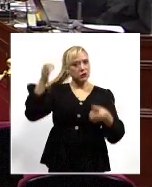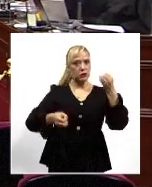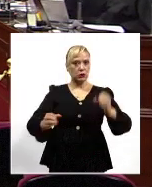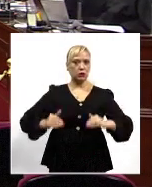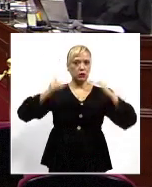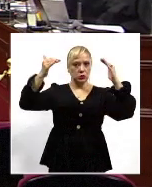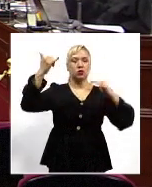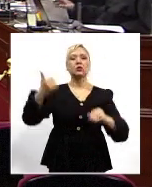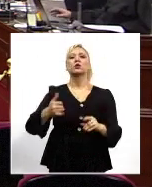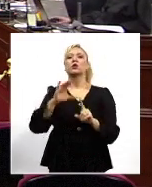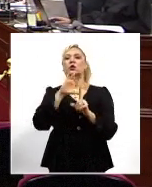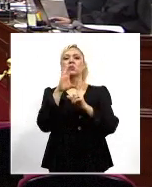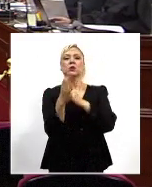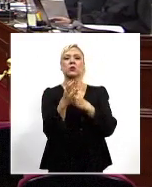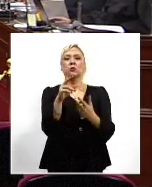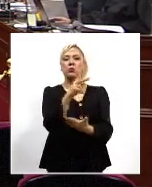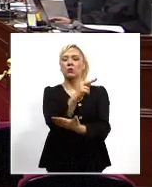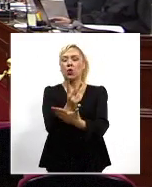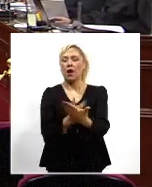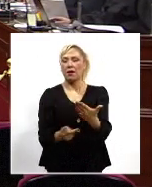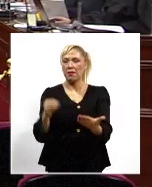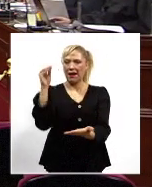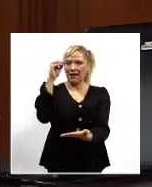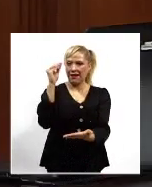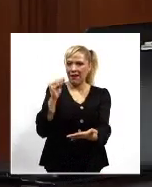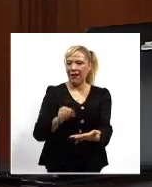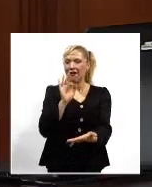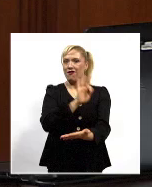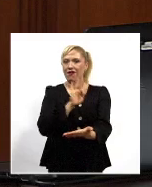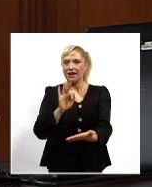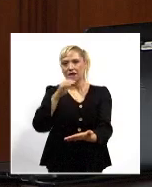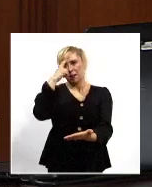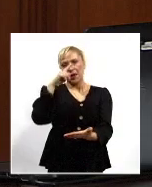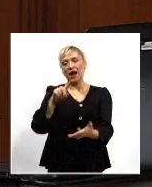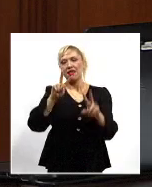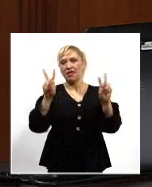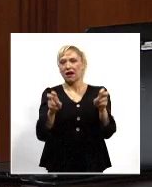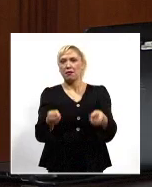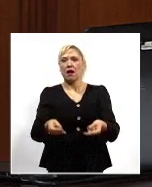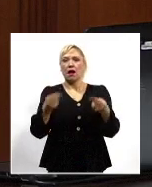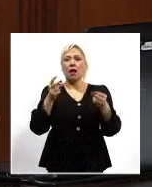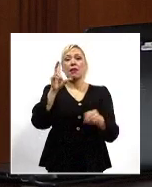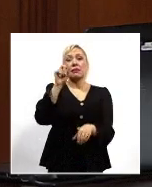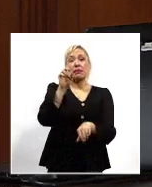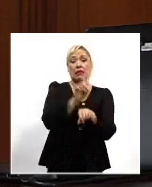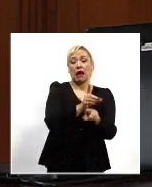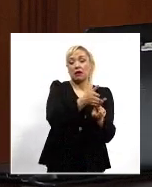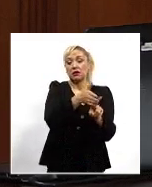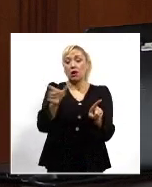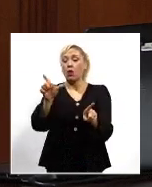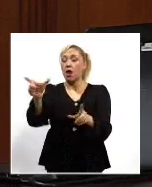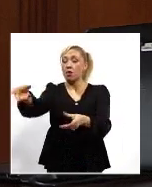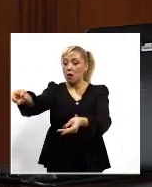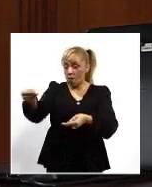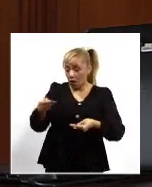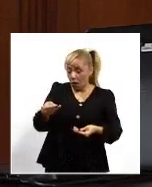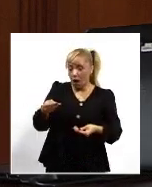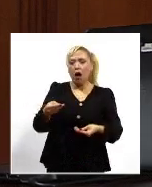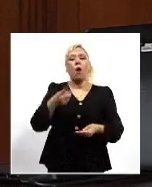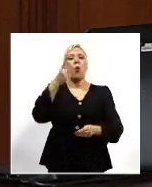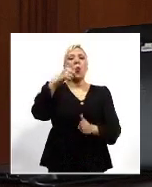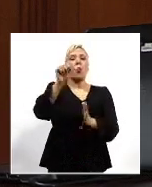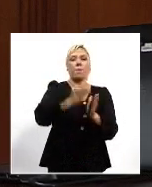de Programación y Agilización de Asuntos. La programación de asuntos se hará en los 30 días hábiles siguientes a la recepción en la